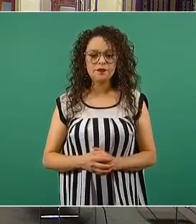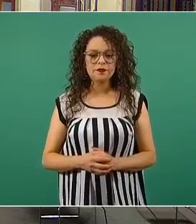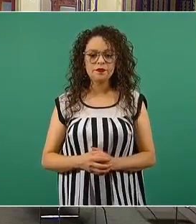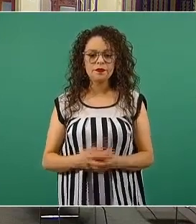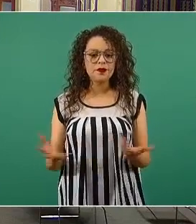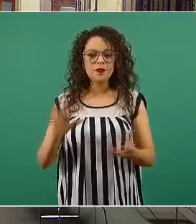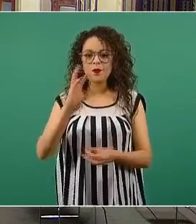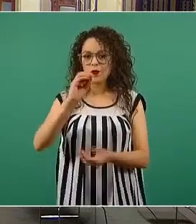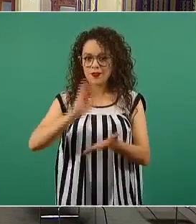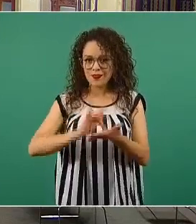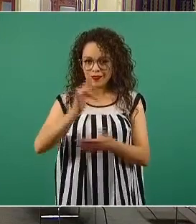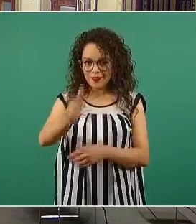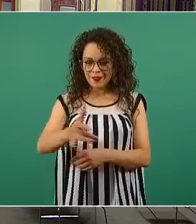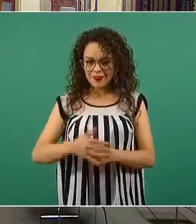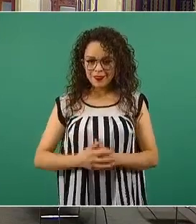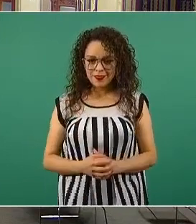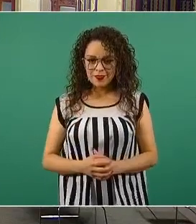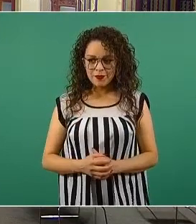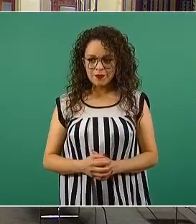Muchas gracias.